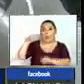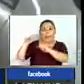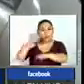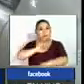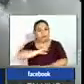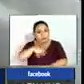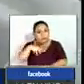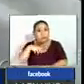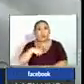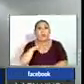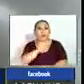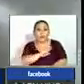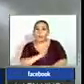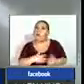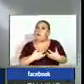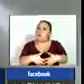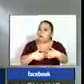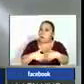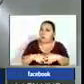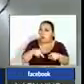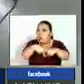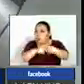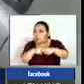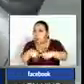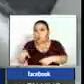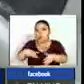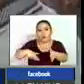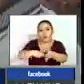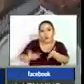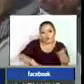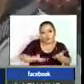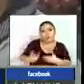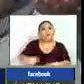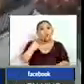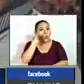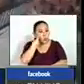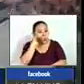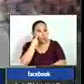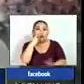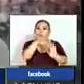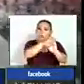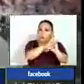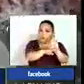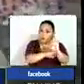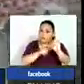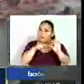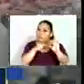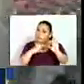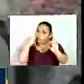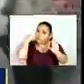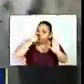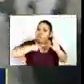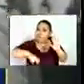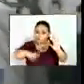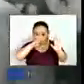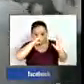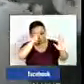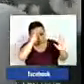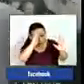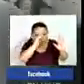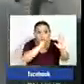municipio de Mexicanos, asegura que las medidas de protección son indispensables y de estricto cumplimiento para